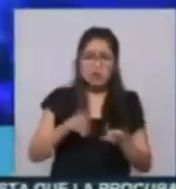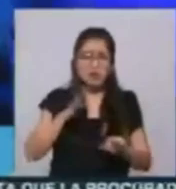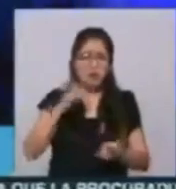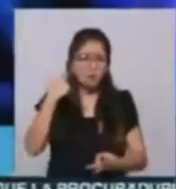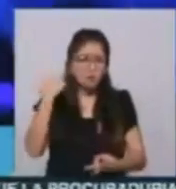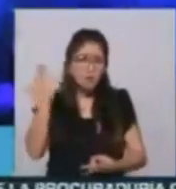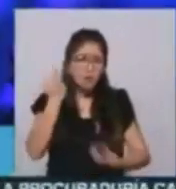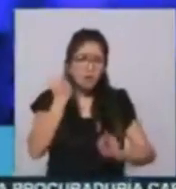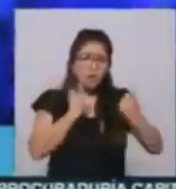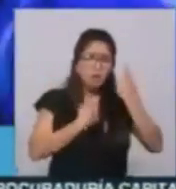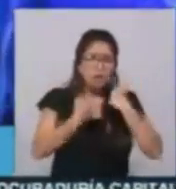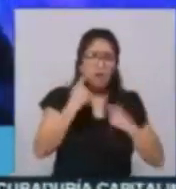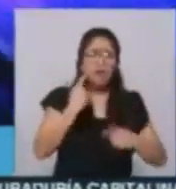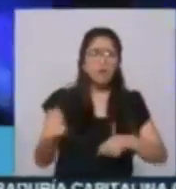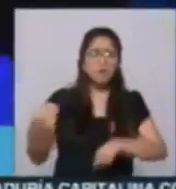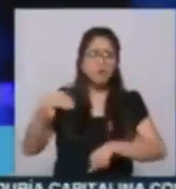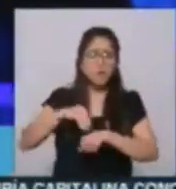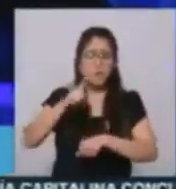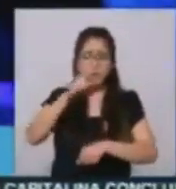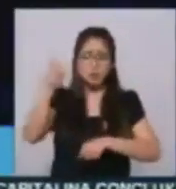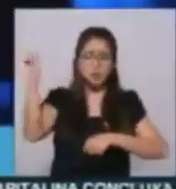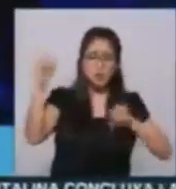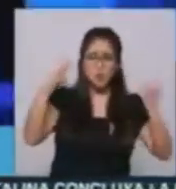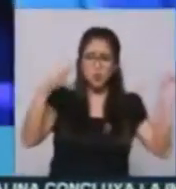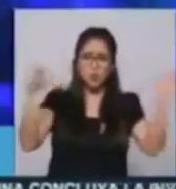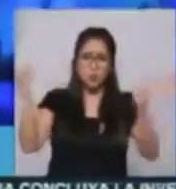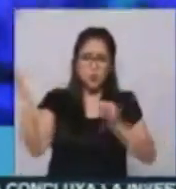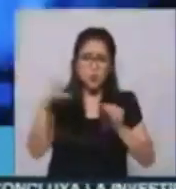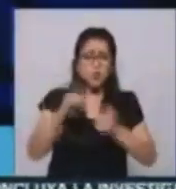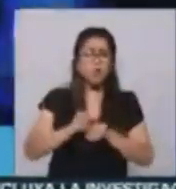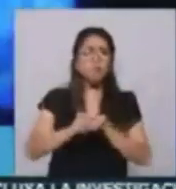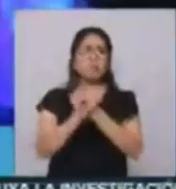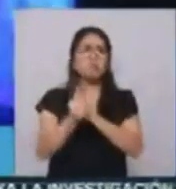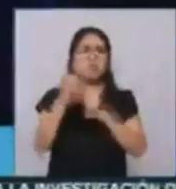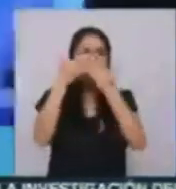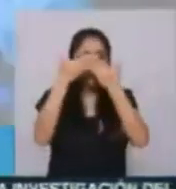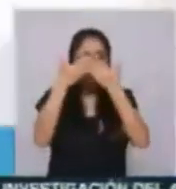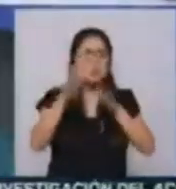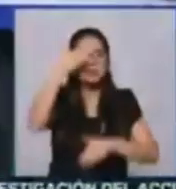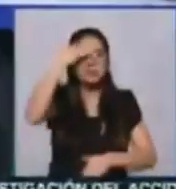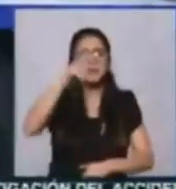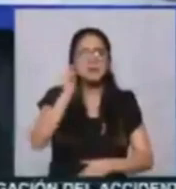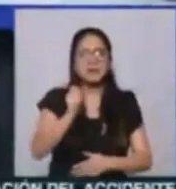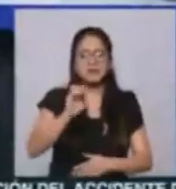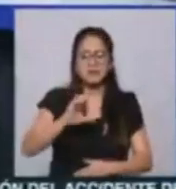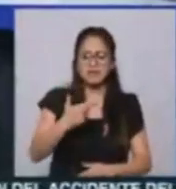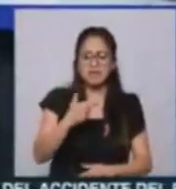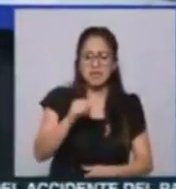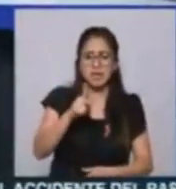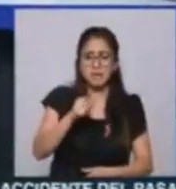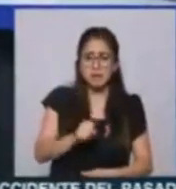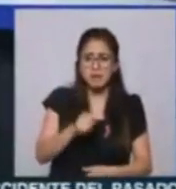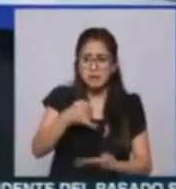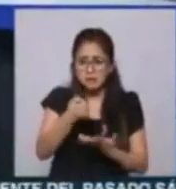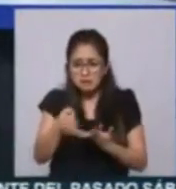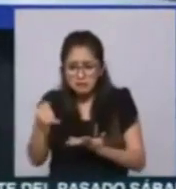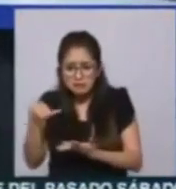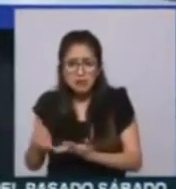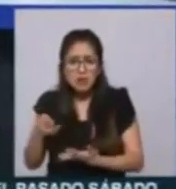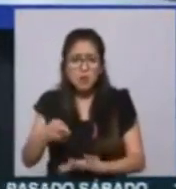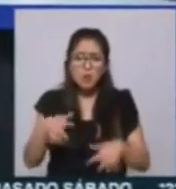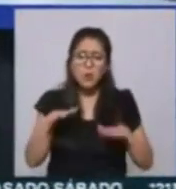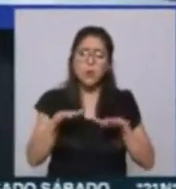llantos, tenemos luces y con esto, además, pues el conocimiento de las chinapas, que es una obra de ingeniería que asombró al mundo